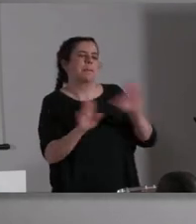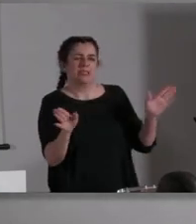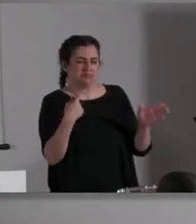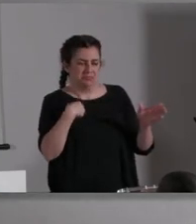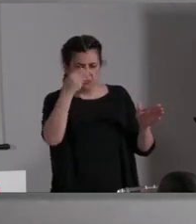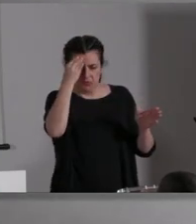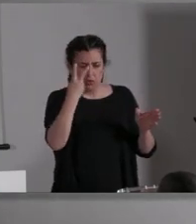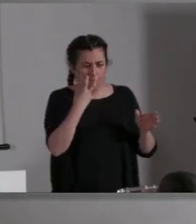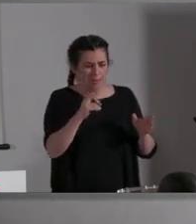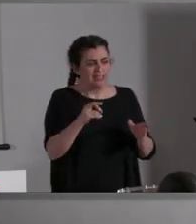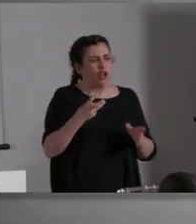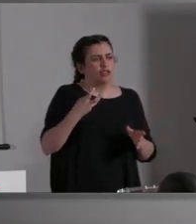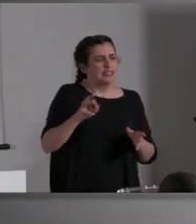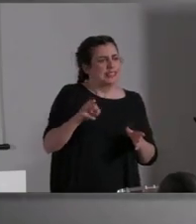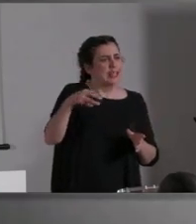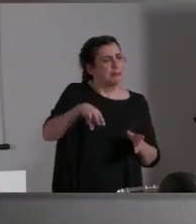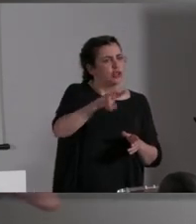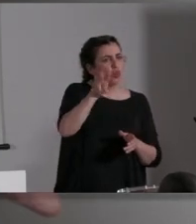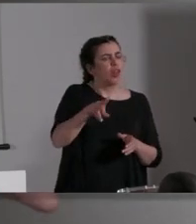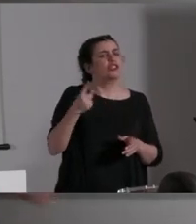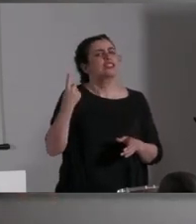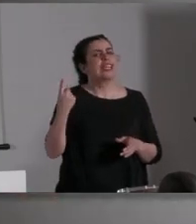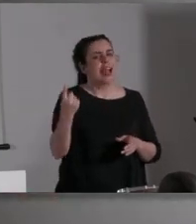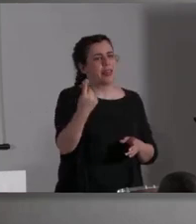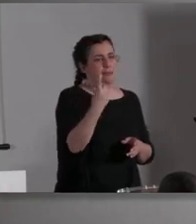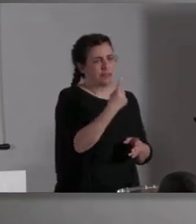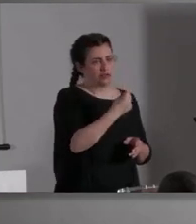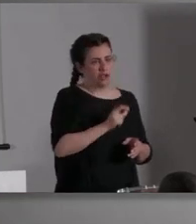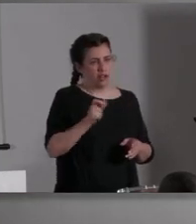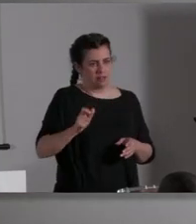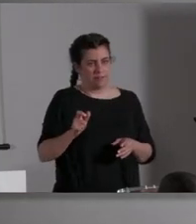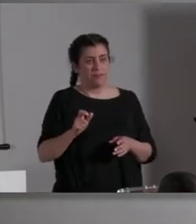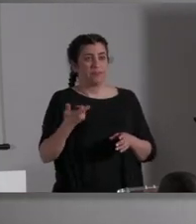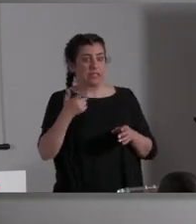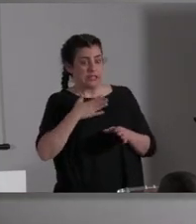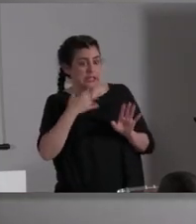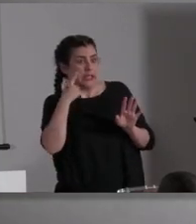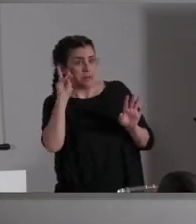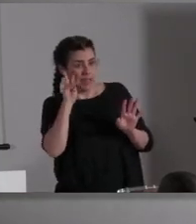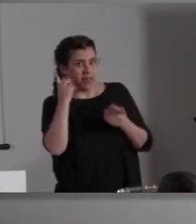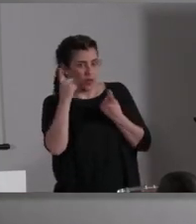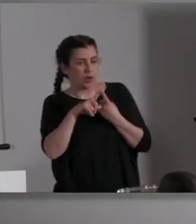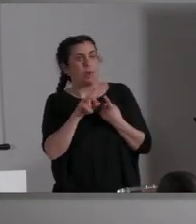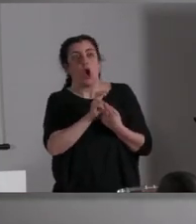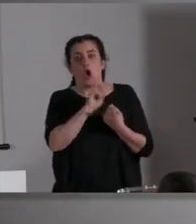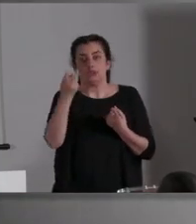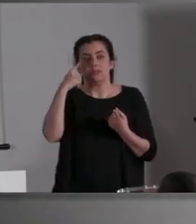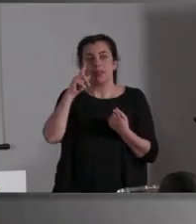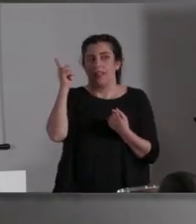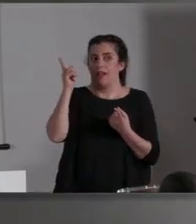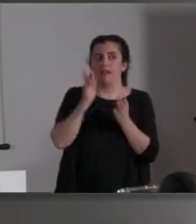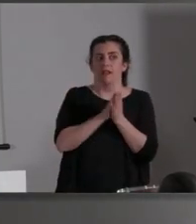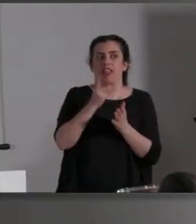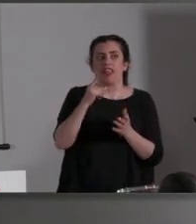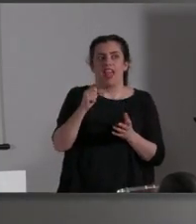metros cuadrados por ocupante. Esa es una experiencia. Y otra experiencia que la cuente David es una de